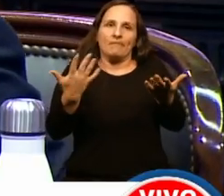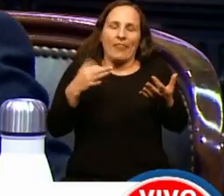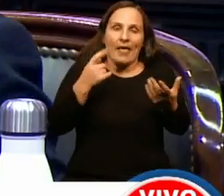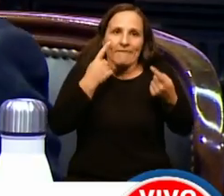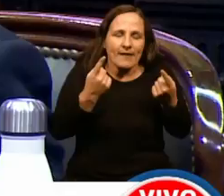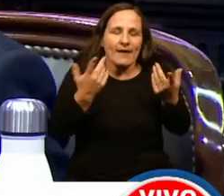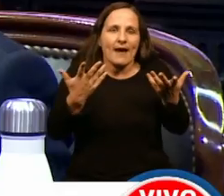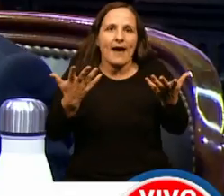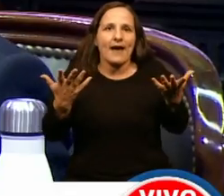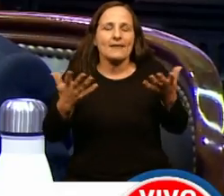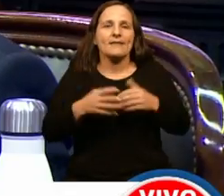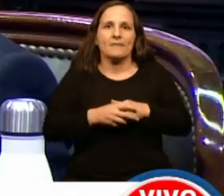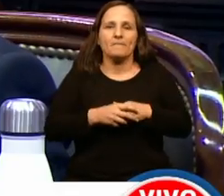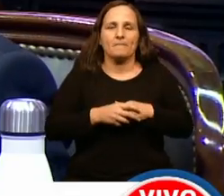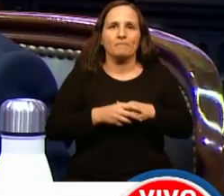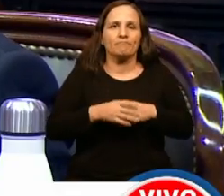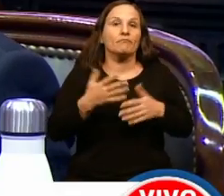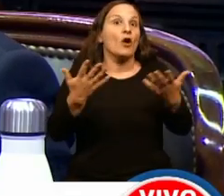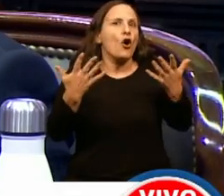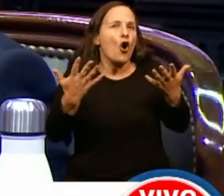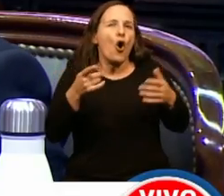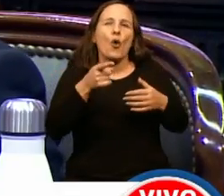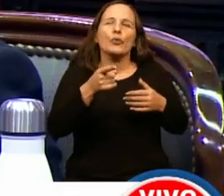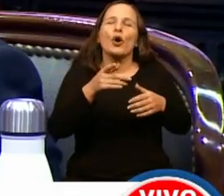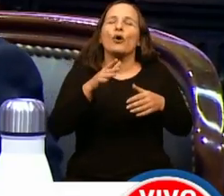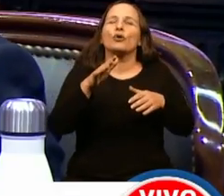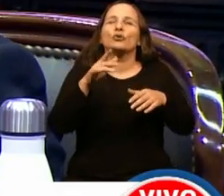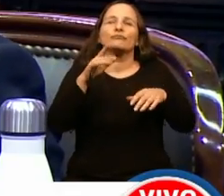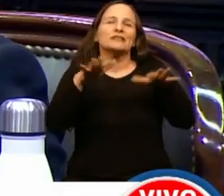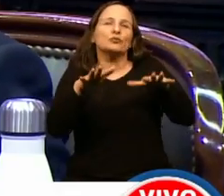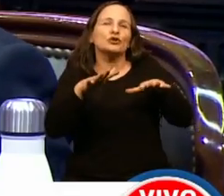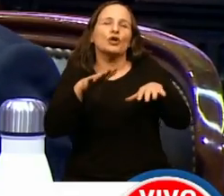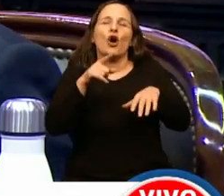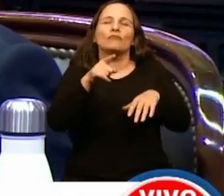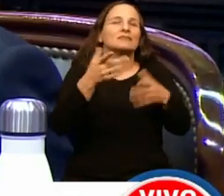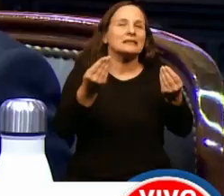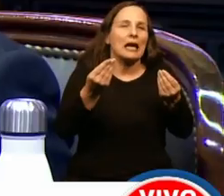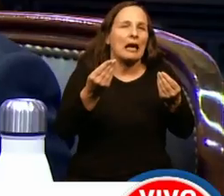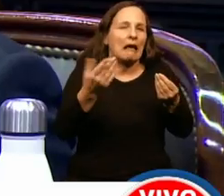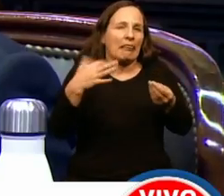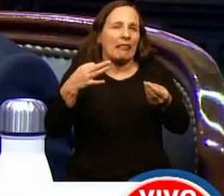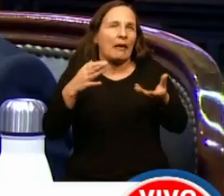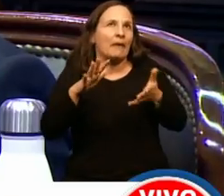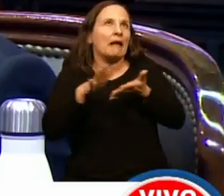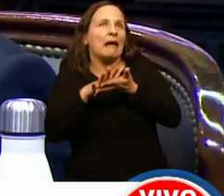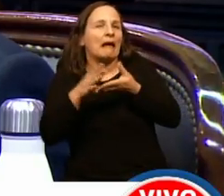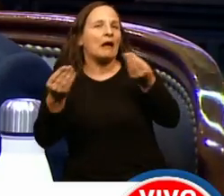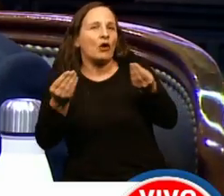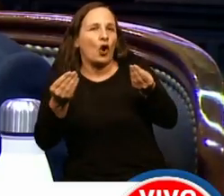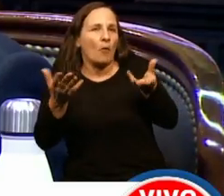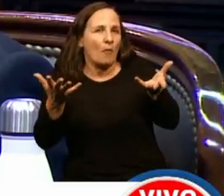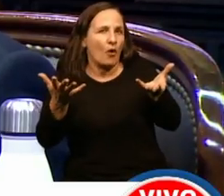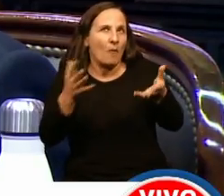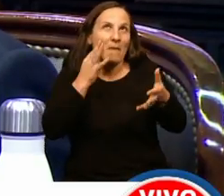y desde luego que todo costo de la política pública a alguien lo paga somos perfectamente conscientes de